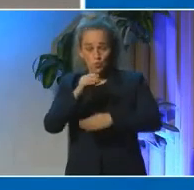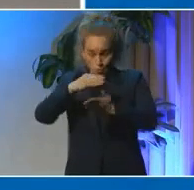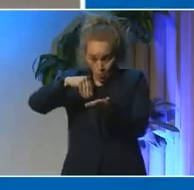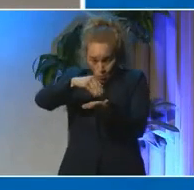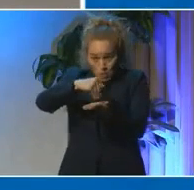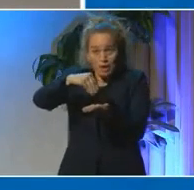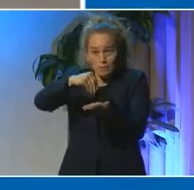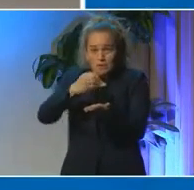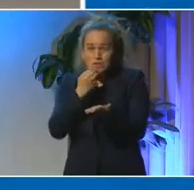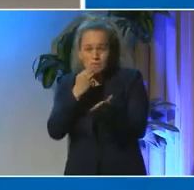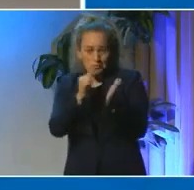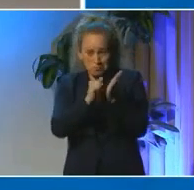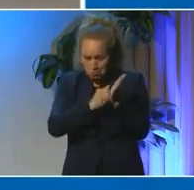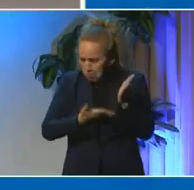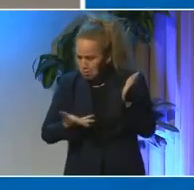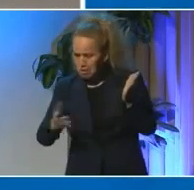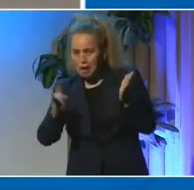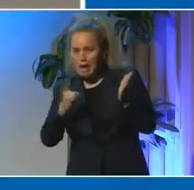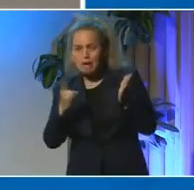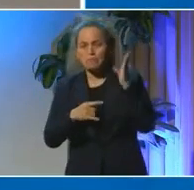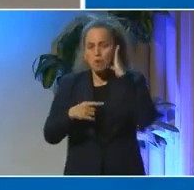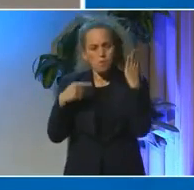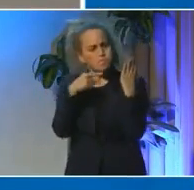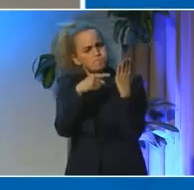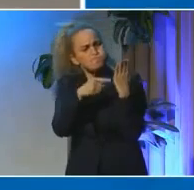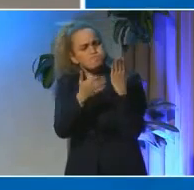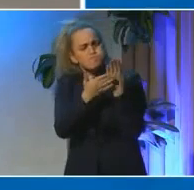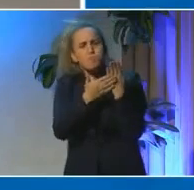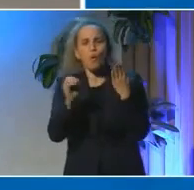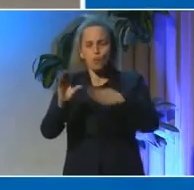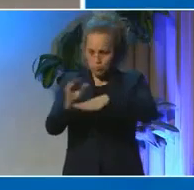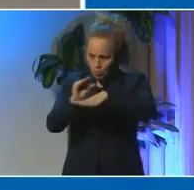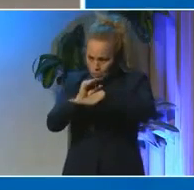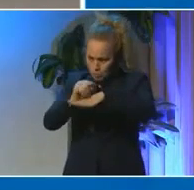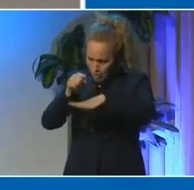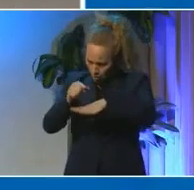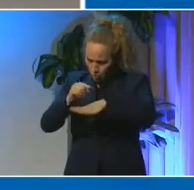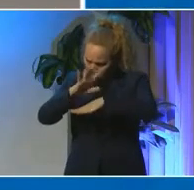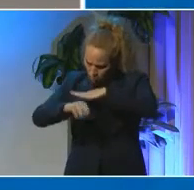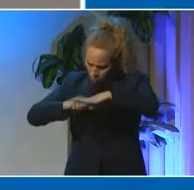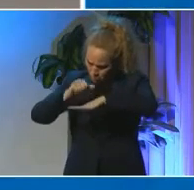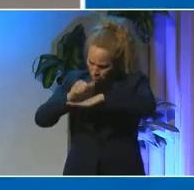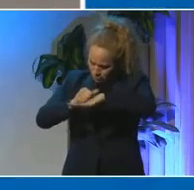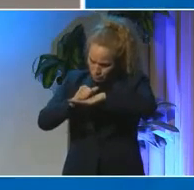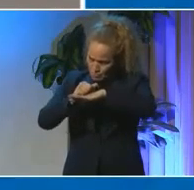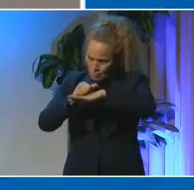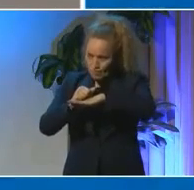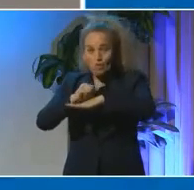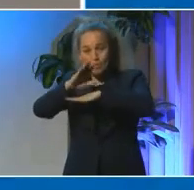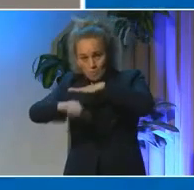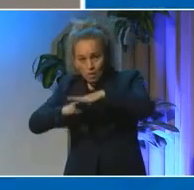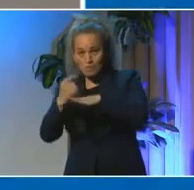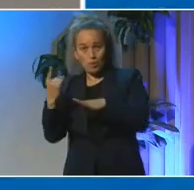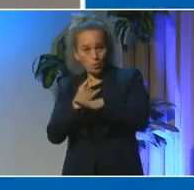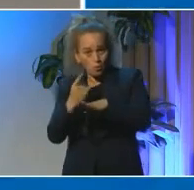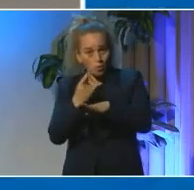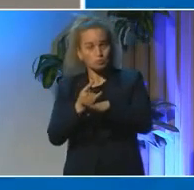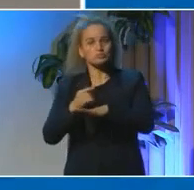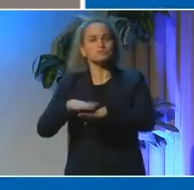de de algún material que está en el celular o en un computador y ese material se reutiliza